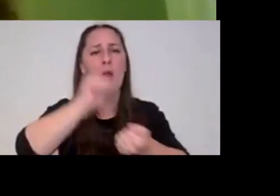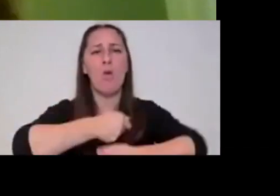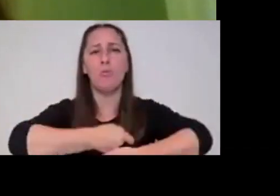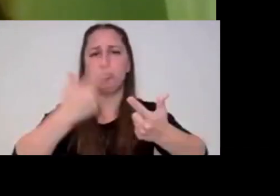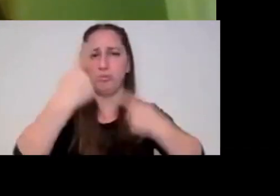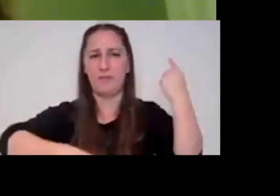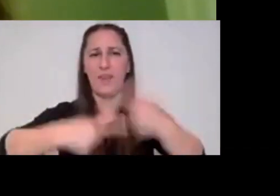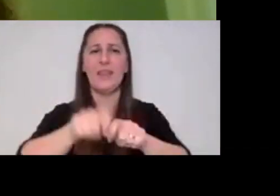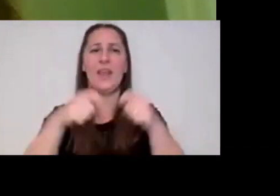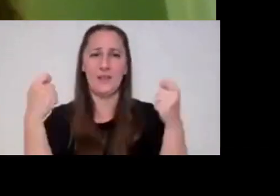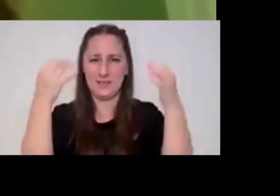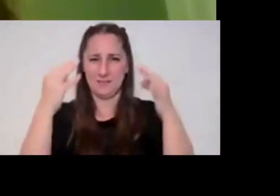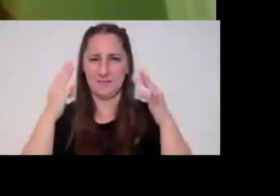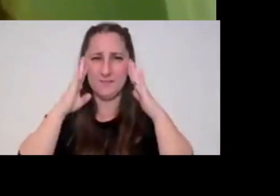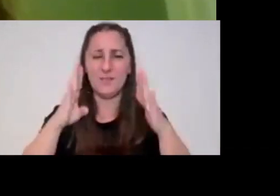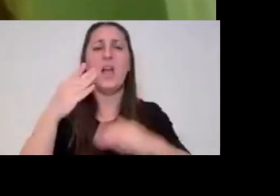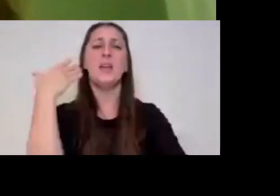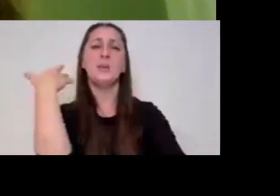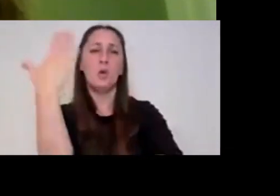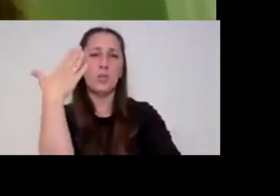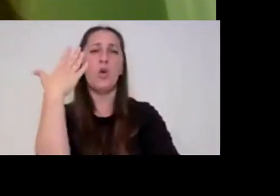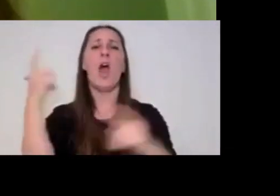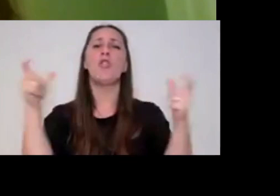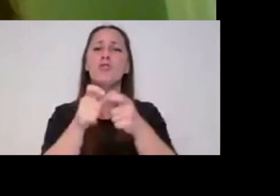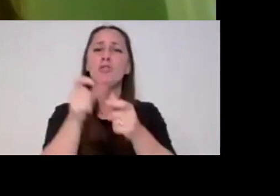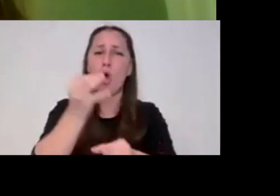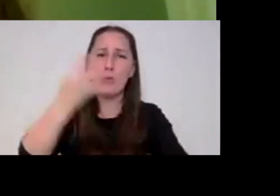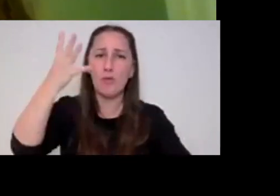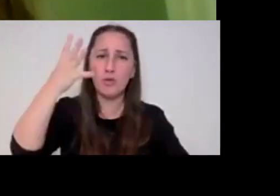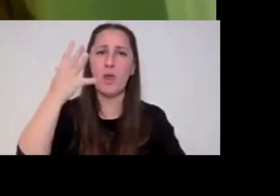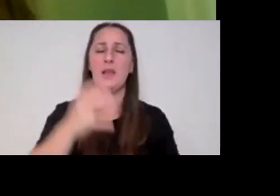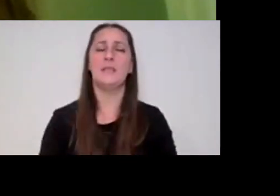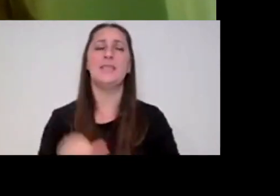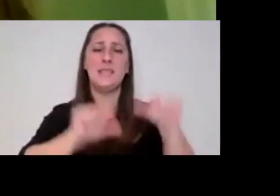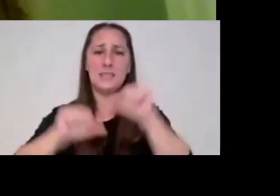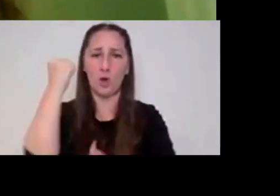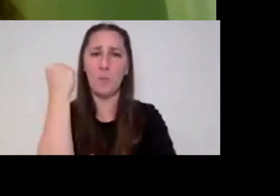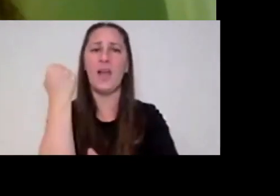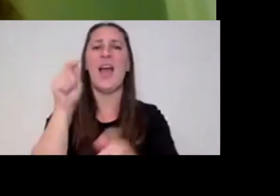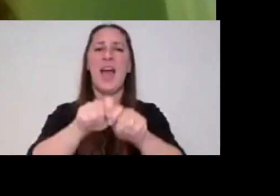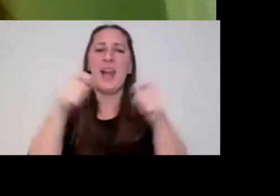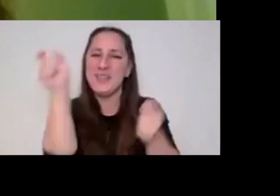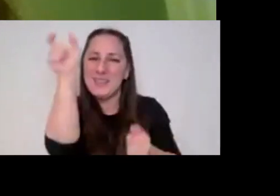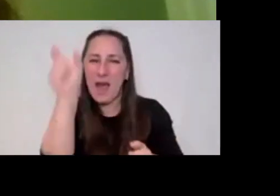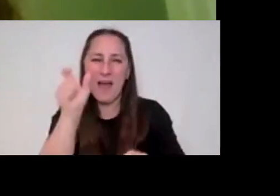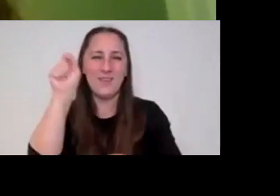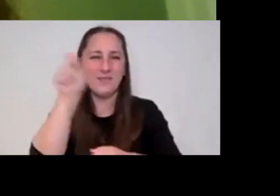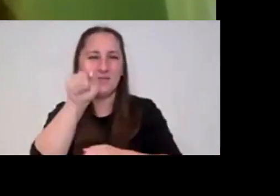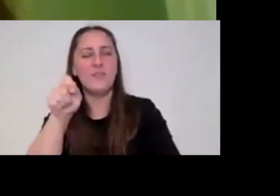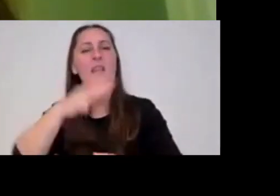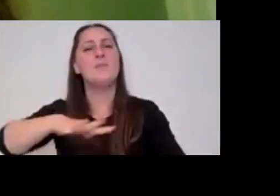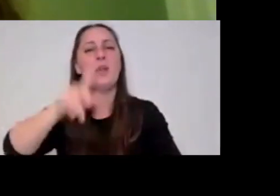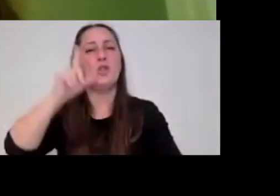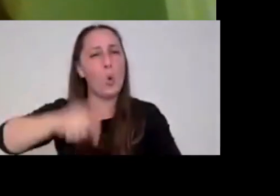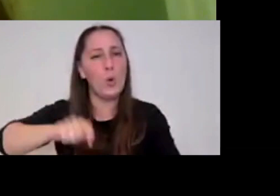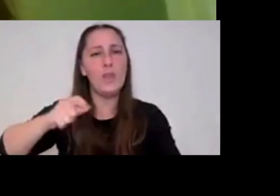y diarios. Expositora en consejos profesionales en ciencias económicas. Columnista de revistas digitales como Espacio Jurídico, Desafío